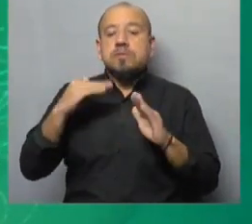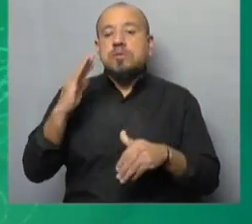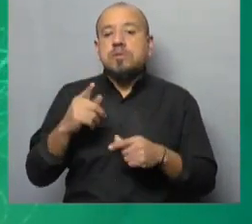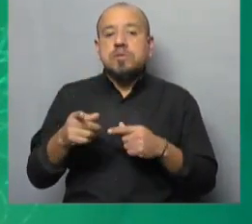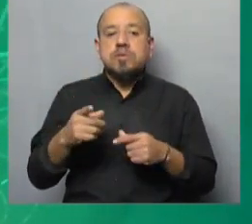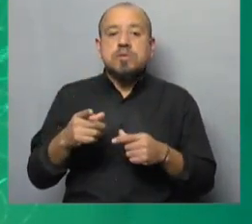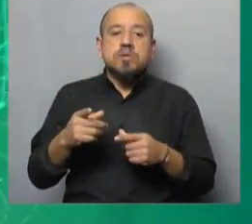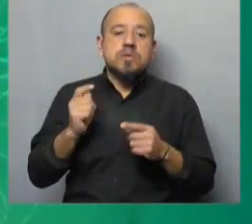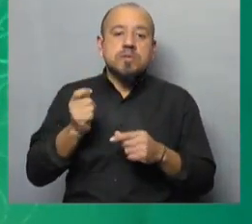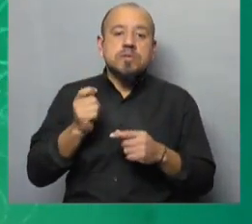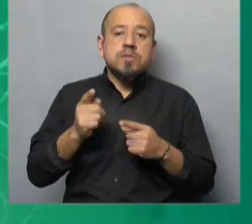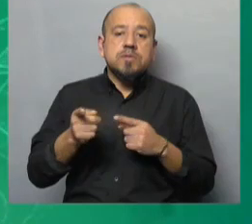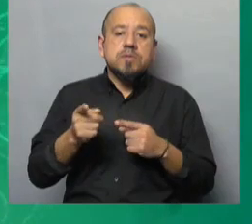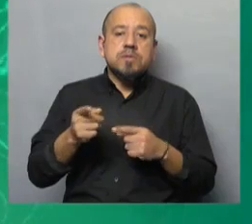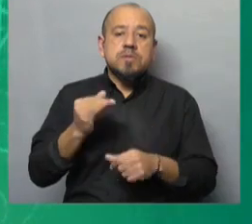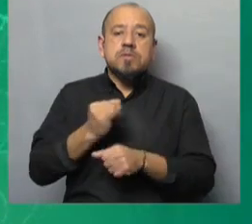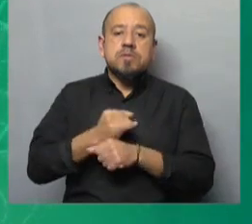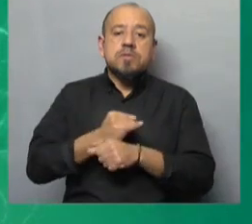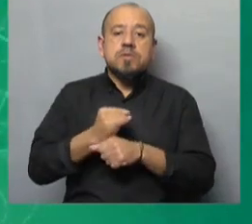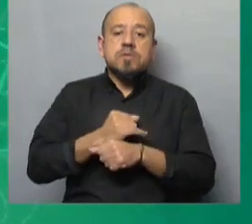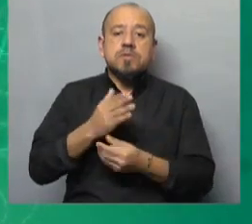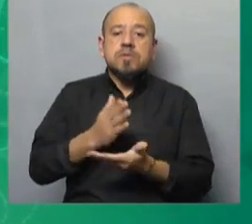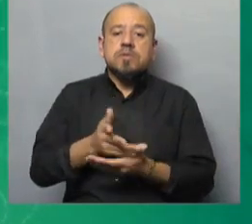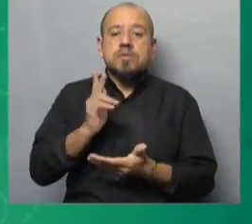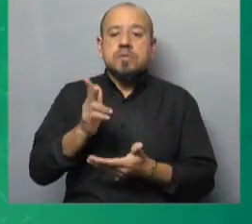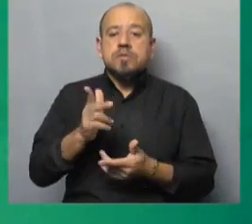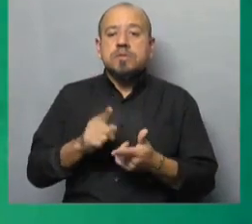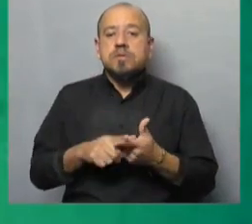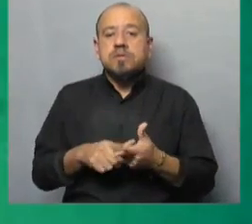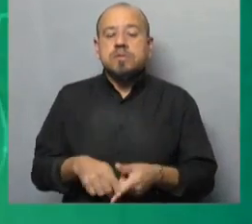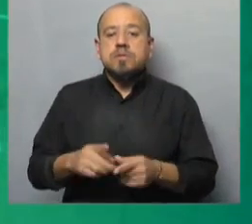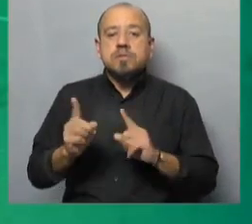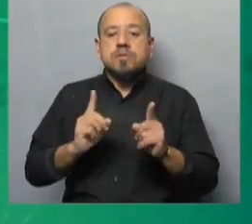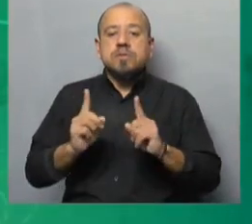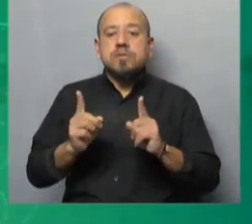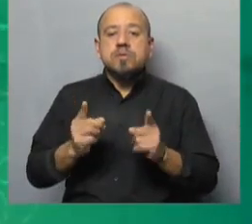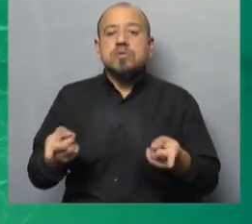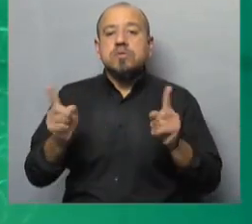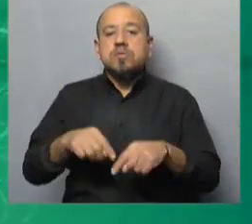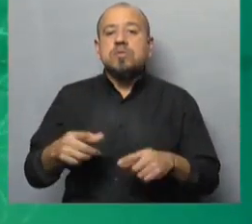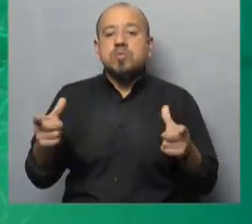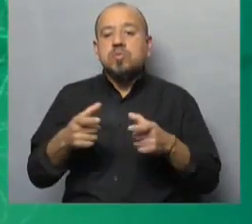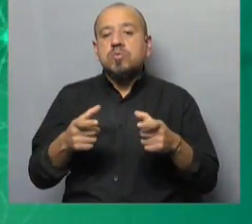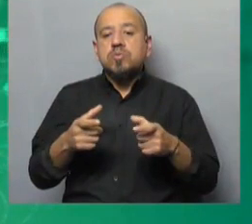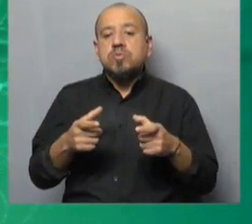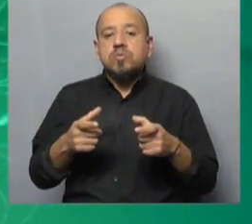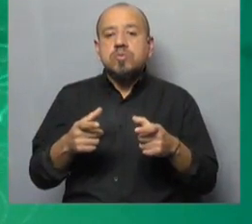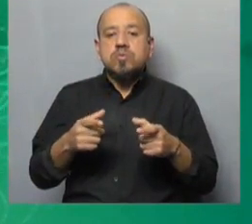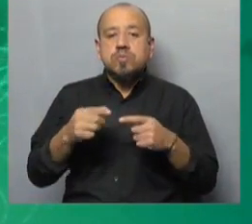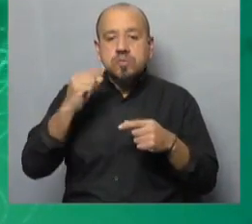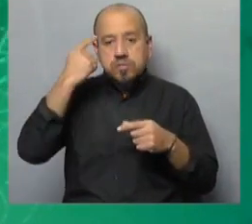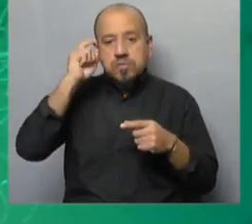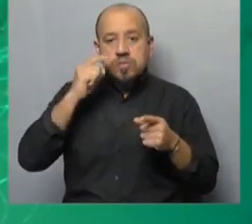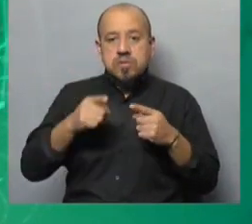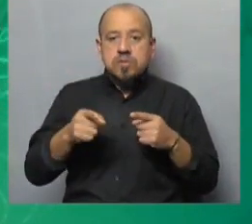la integración de la institución nacional de derechos humanos probablemente sea el 11 que se vuelvan a reunir probablemente la idea es